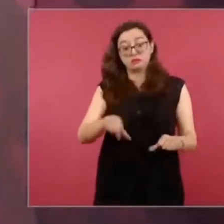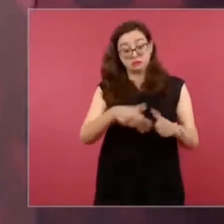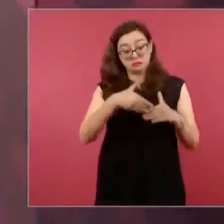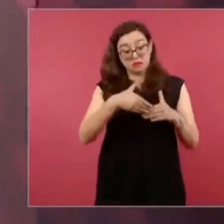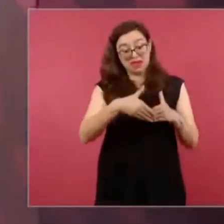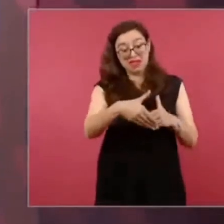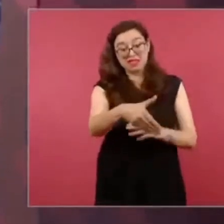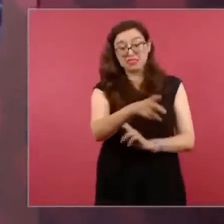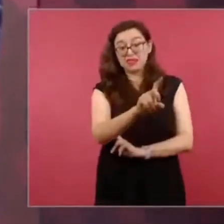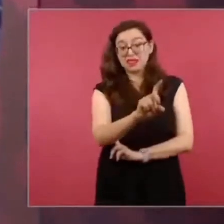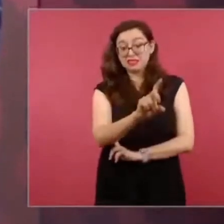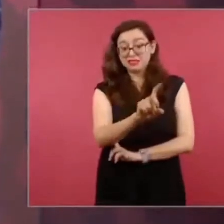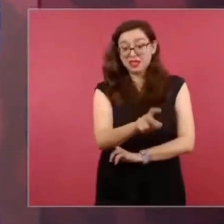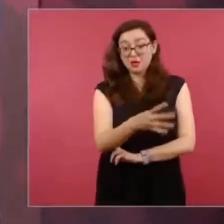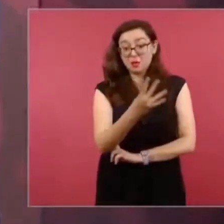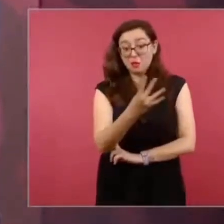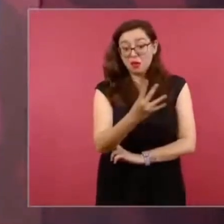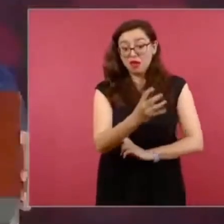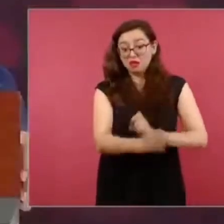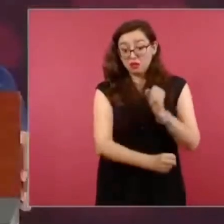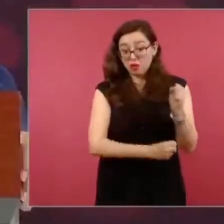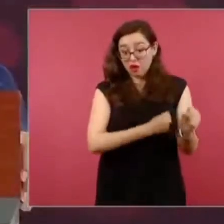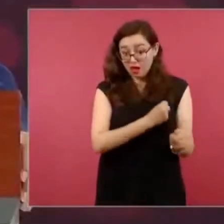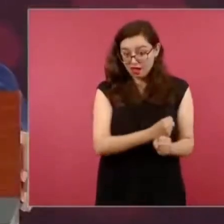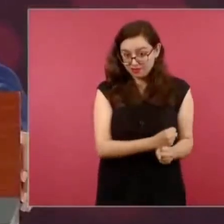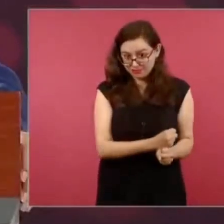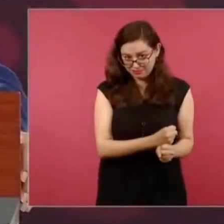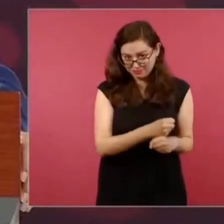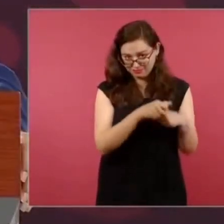Martí, que estaba en México,